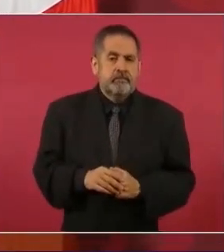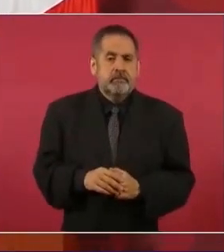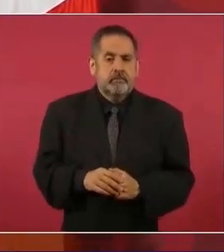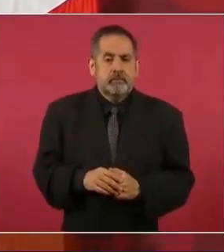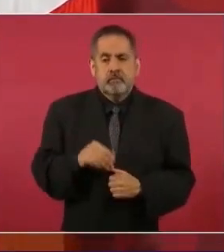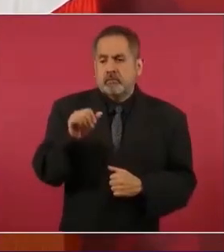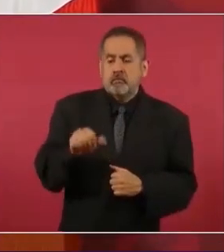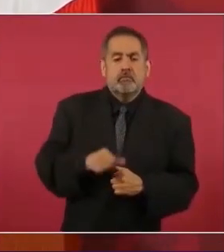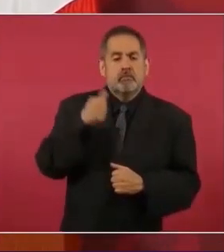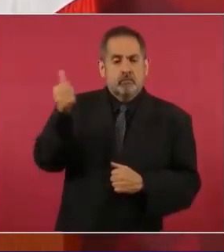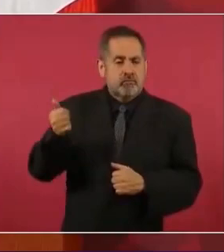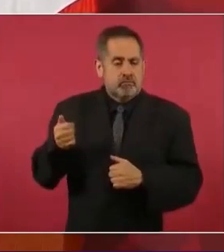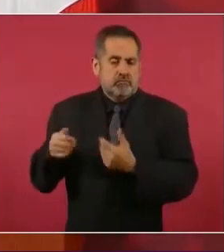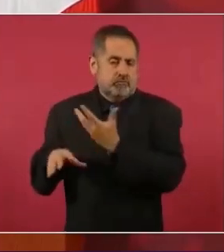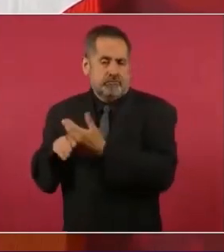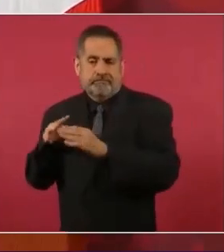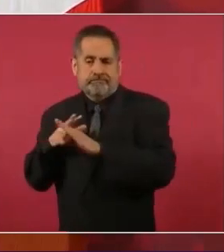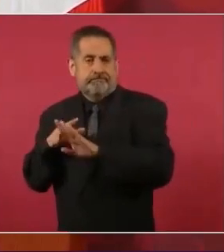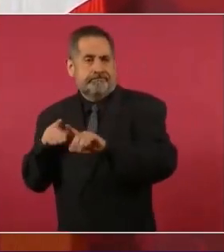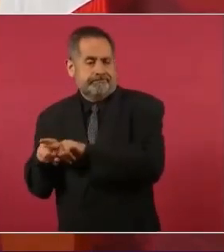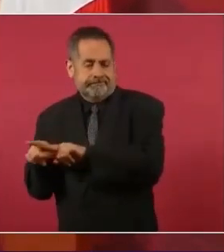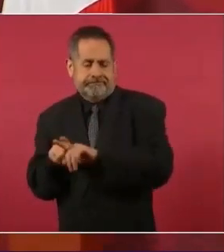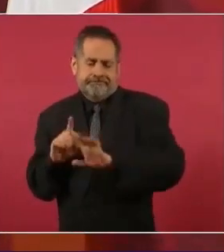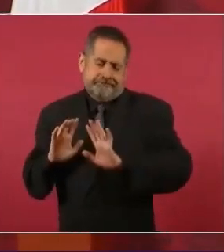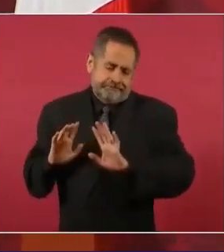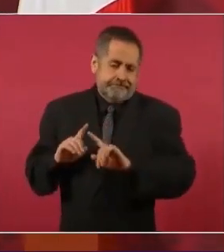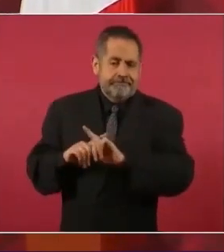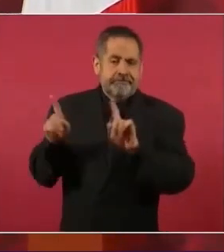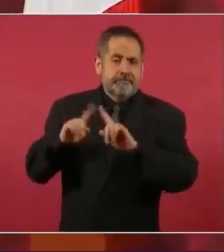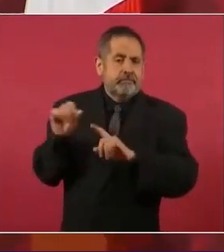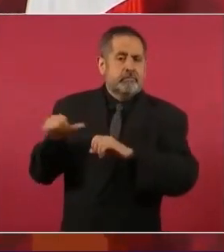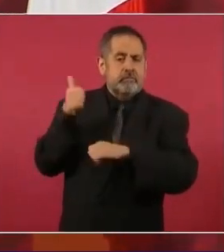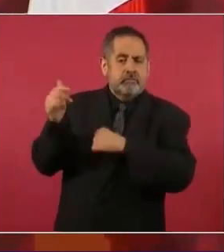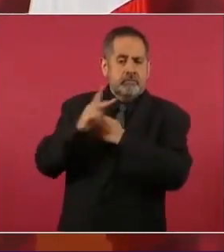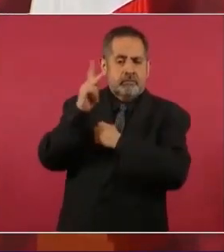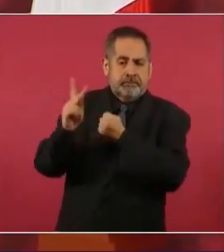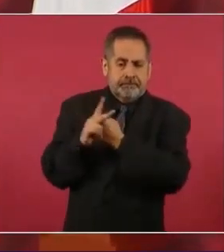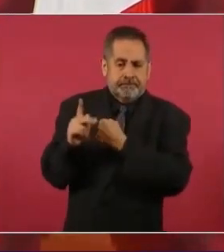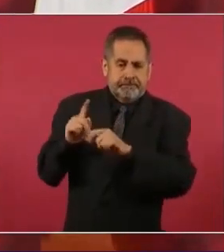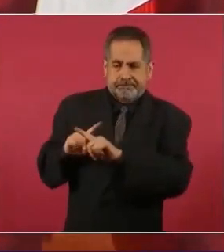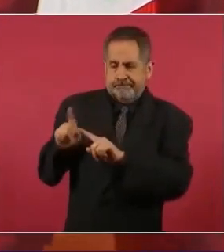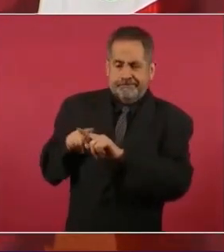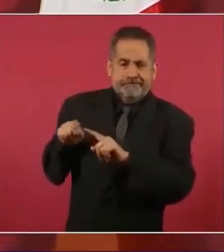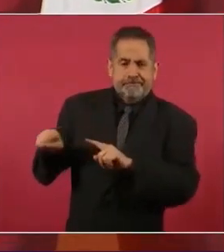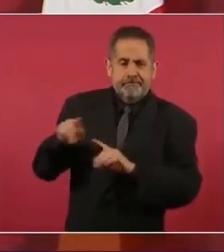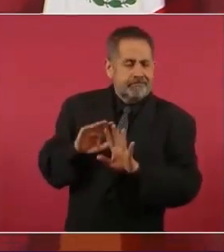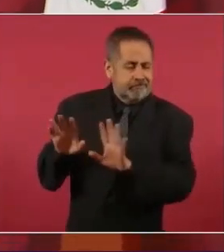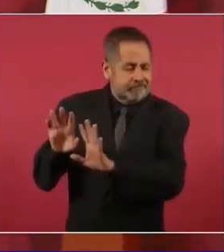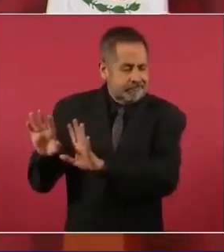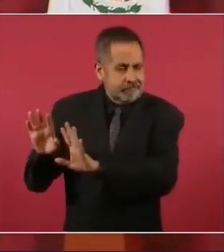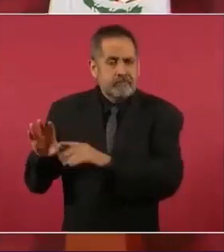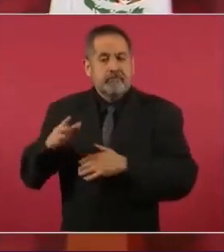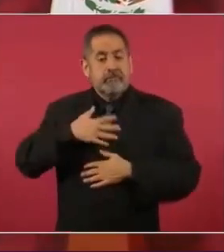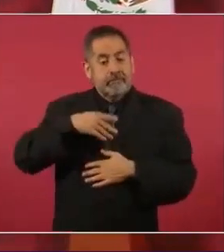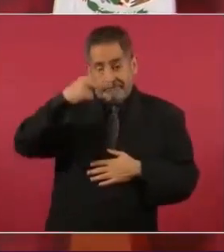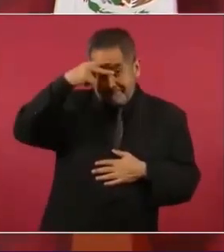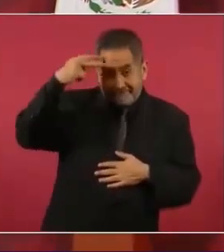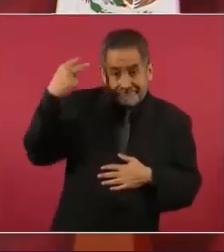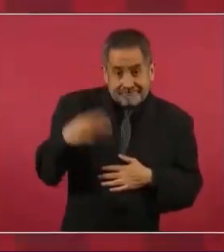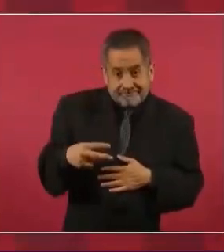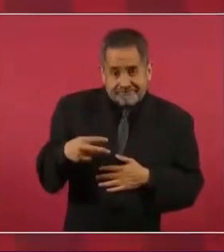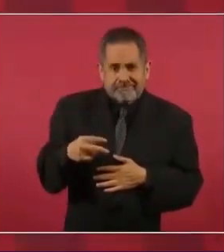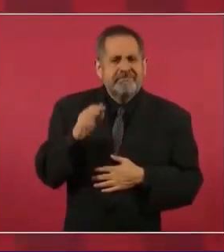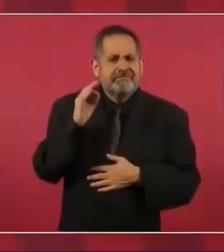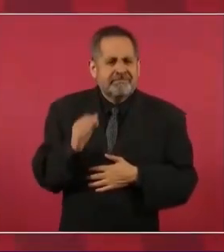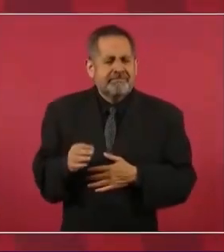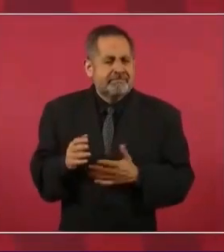otros migrantes, hermanos de otros países. Los mexicanos